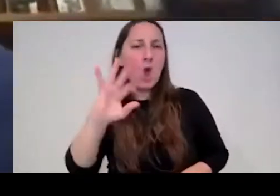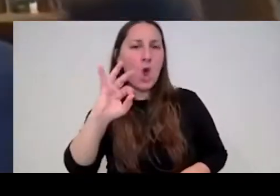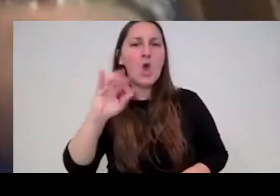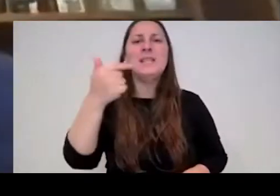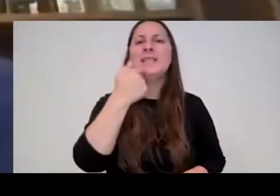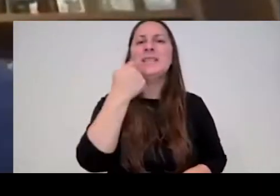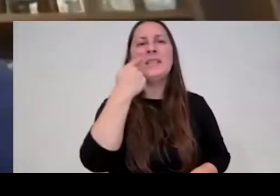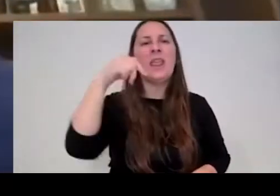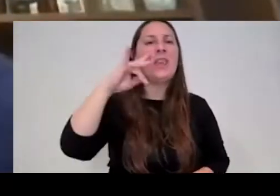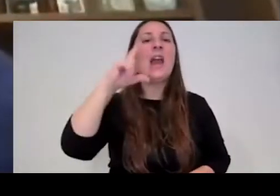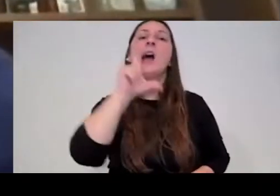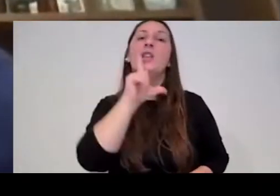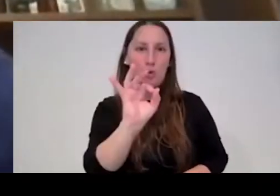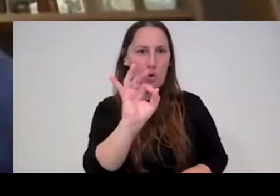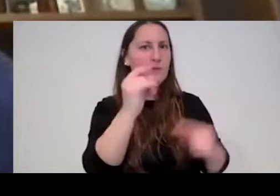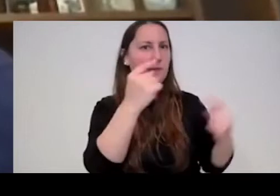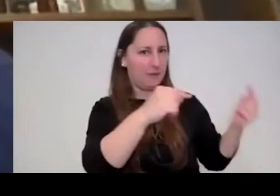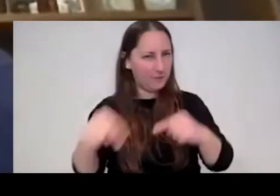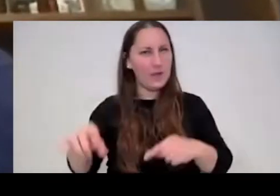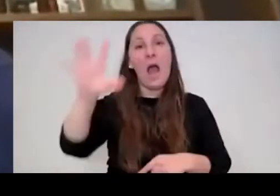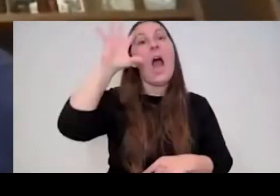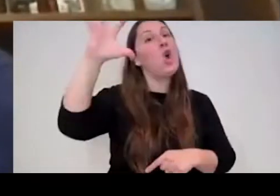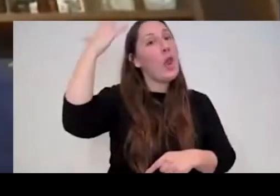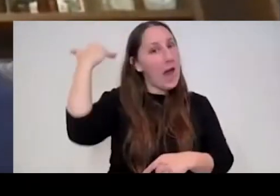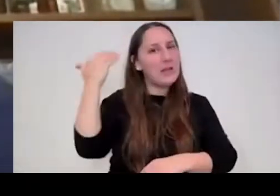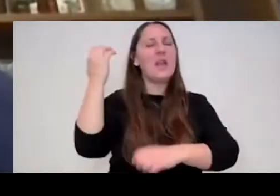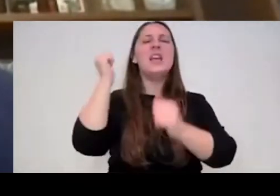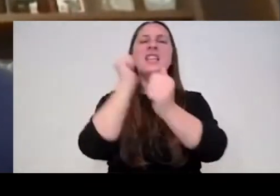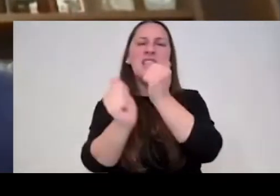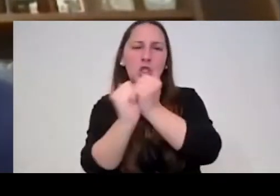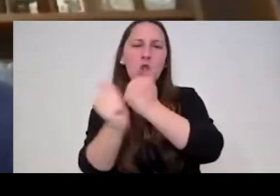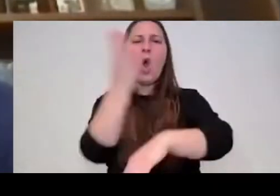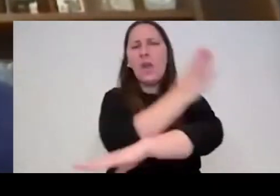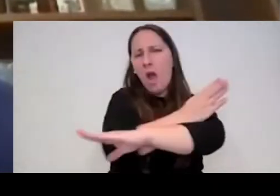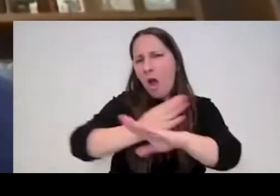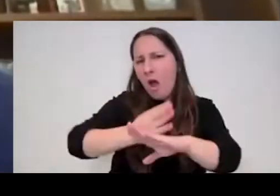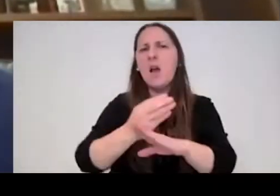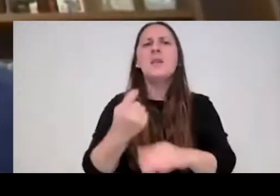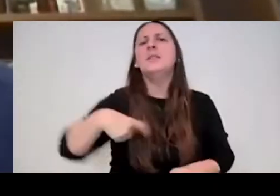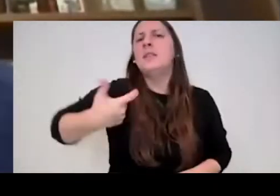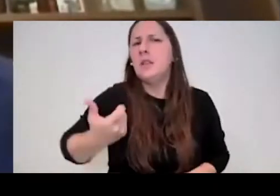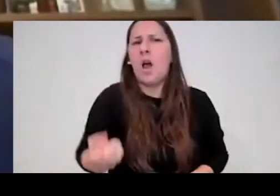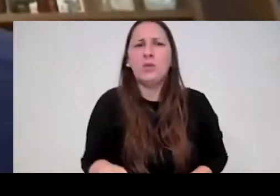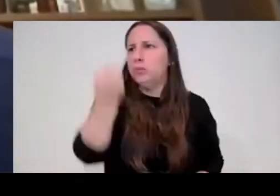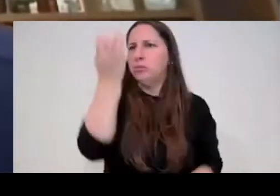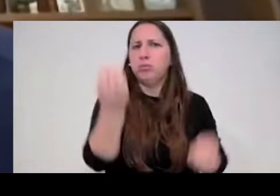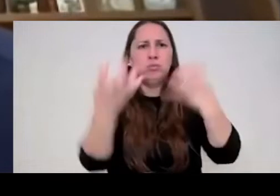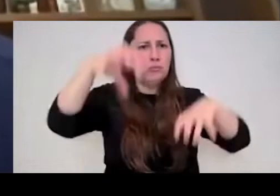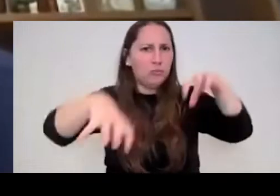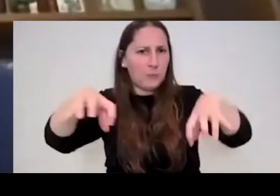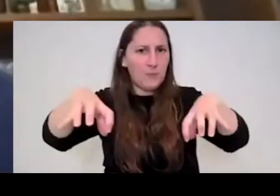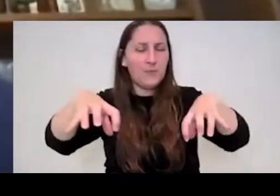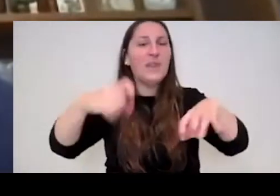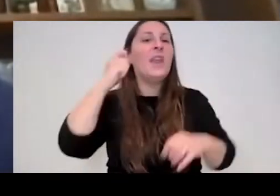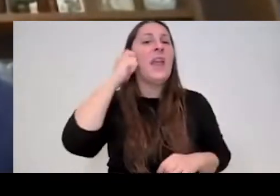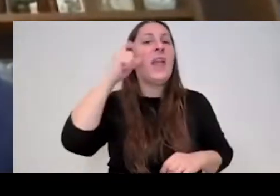vayan acordándose todo el proceso histórico, cómo surgieron las organizaciones sindicales, todas las luchas, el gremio es el conjunto